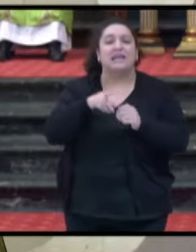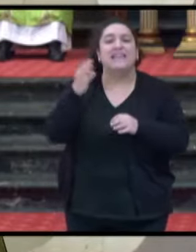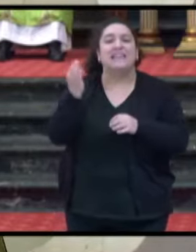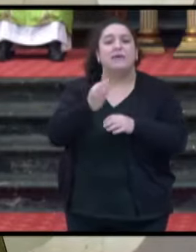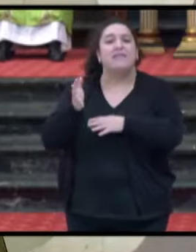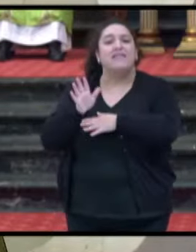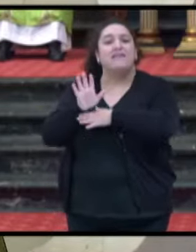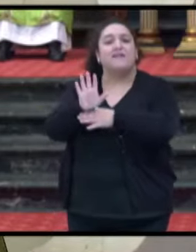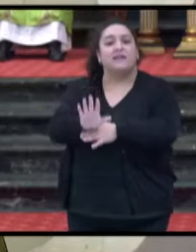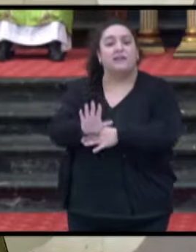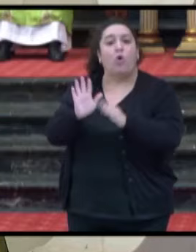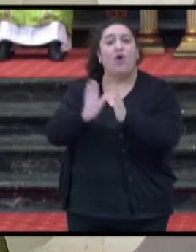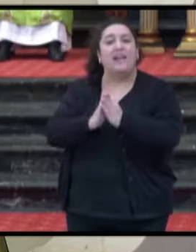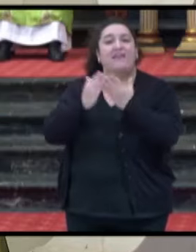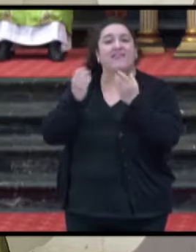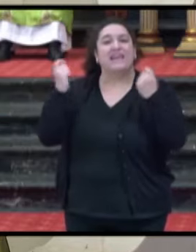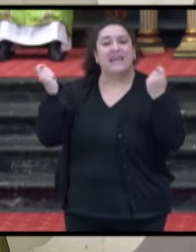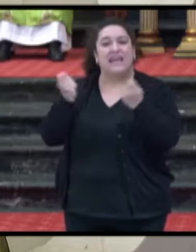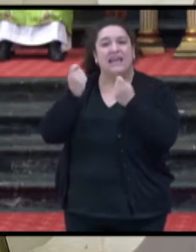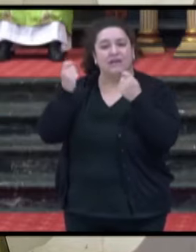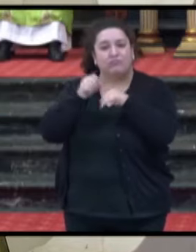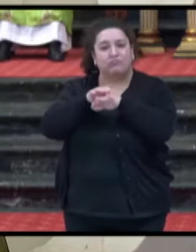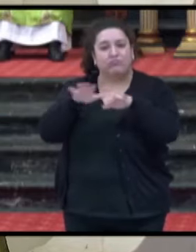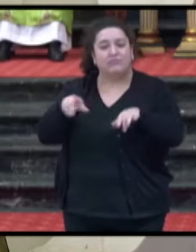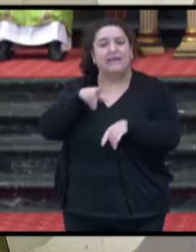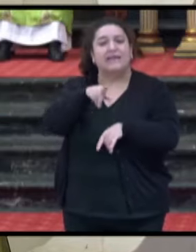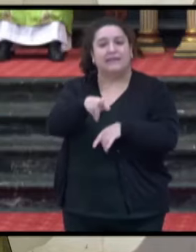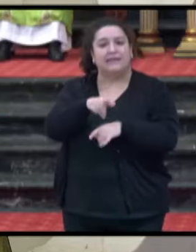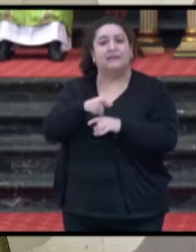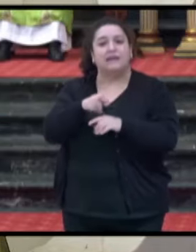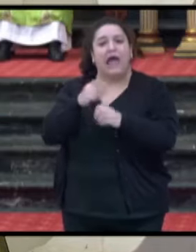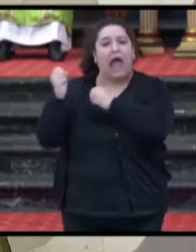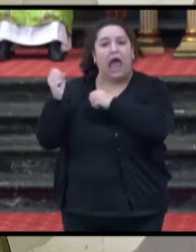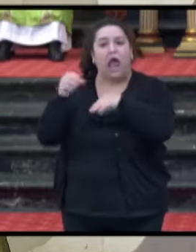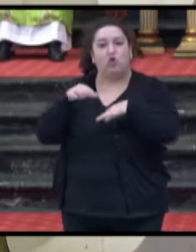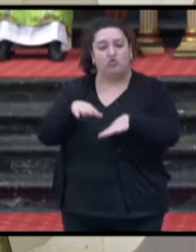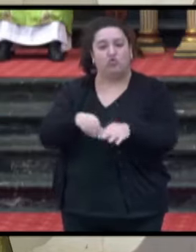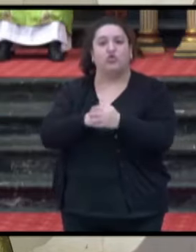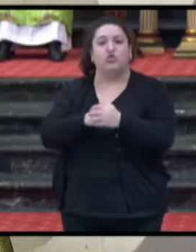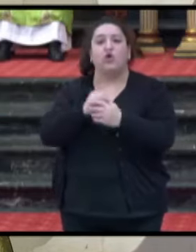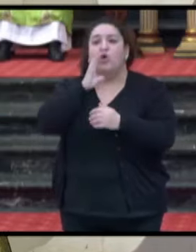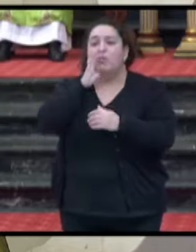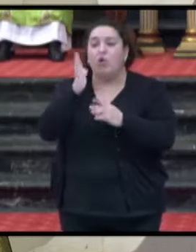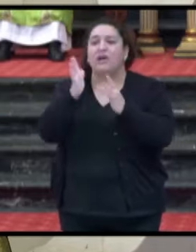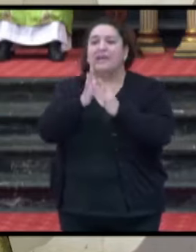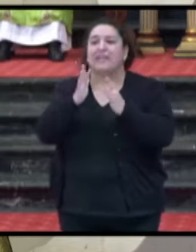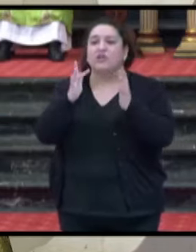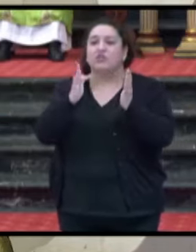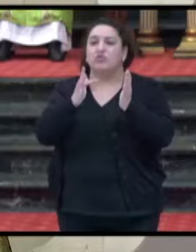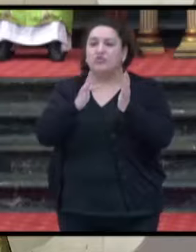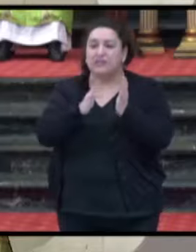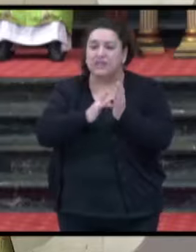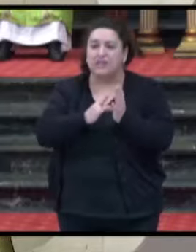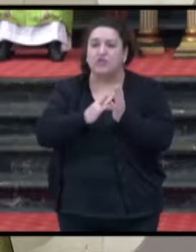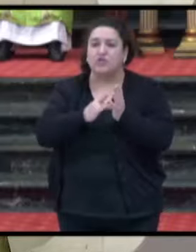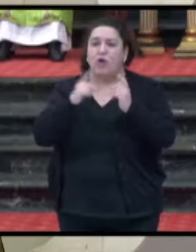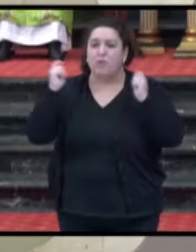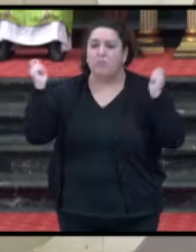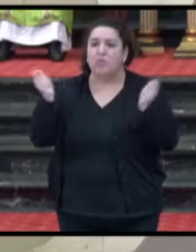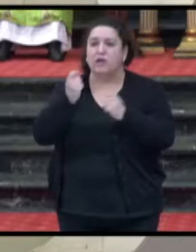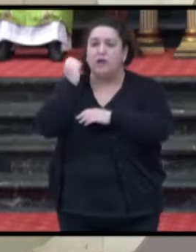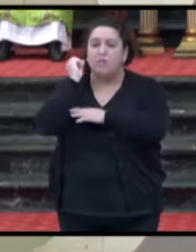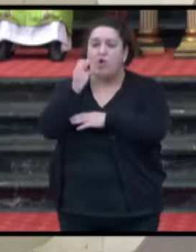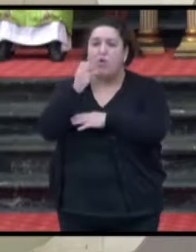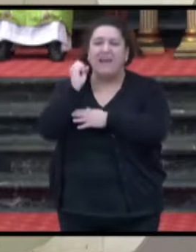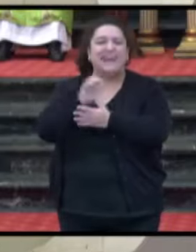Evangelio uno no lo hace por otra razón sino por el mismo Jesucristo para anunciar a Jesucristo y